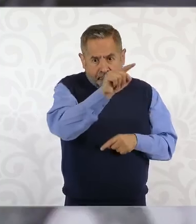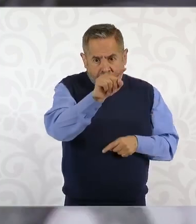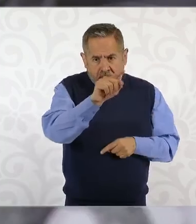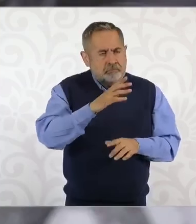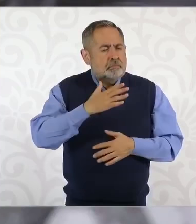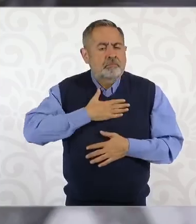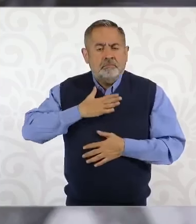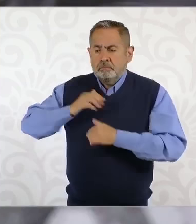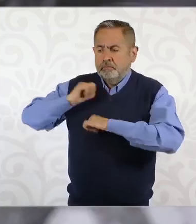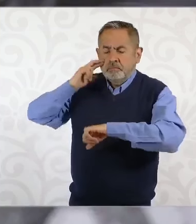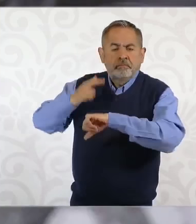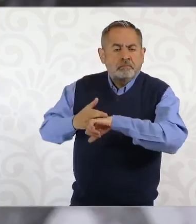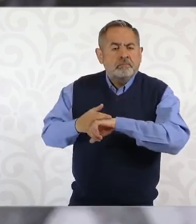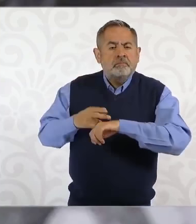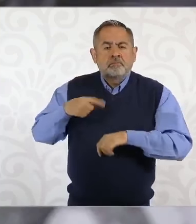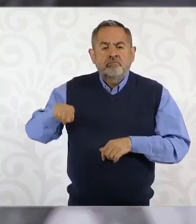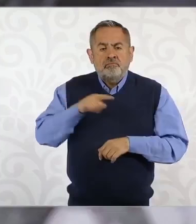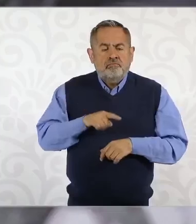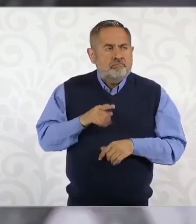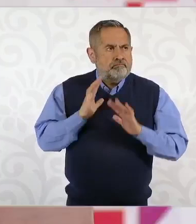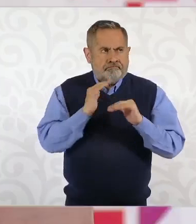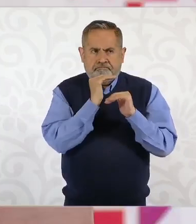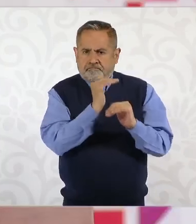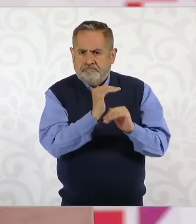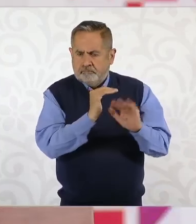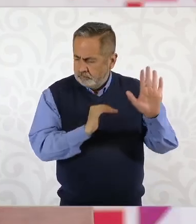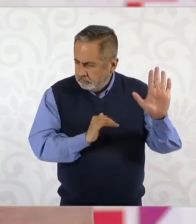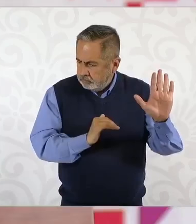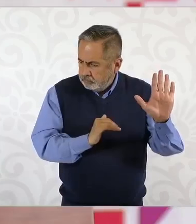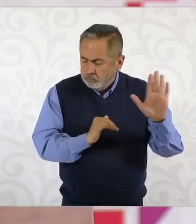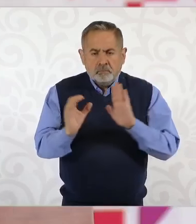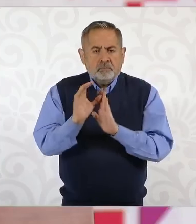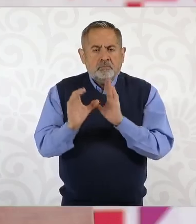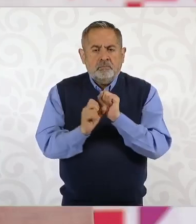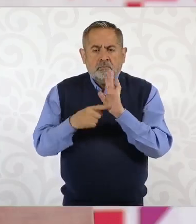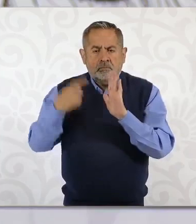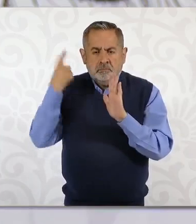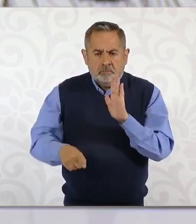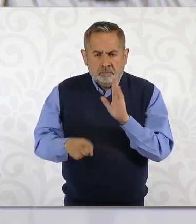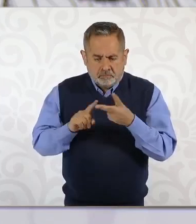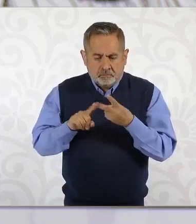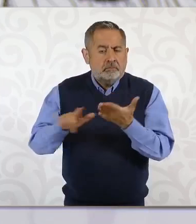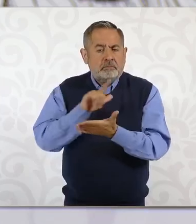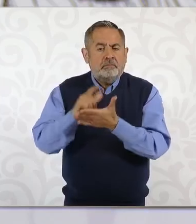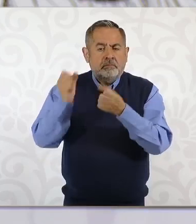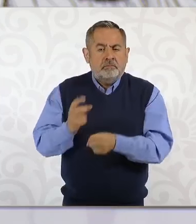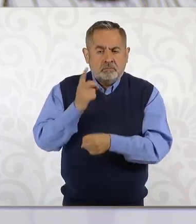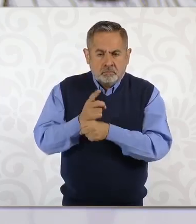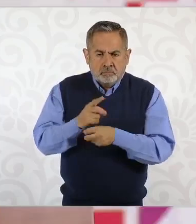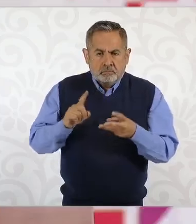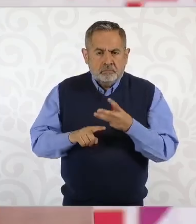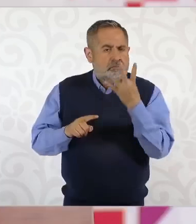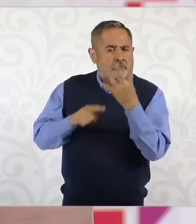la coordinación con ellos tiene un margen. El margen es la Constitución, la Ley de Seguridad Nacional y